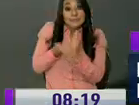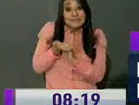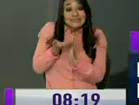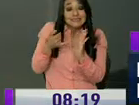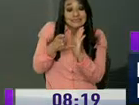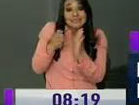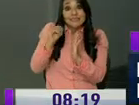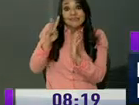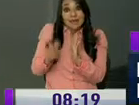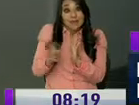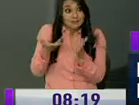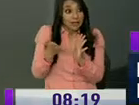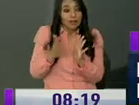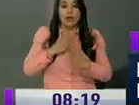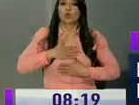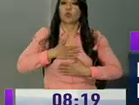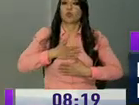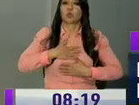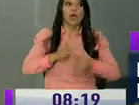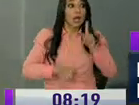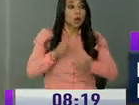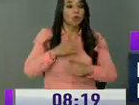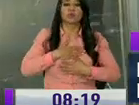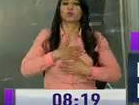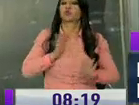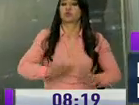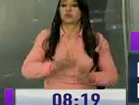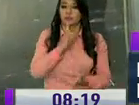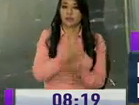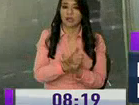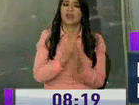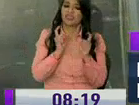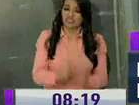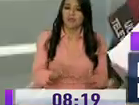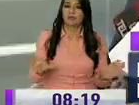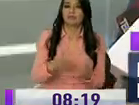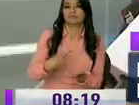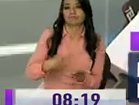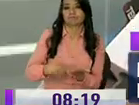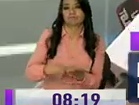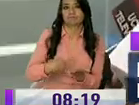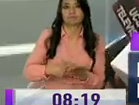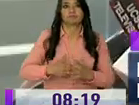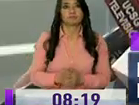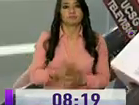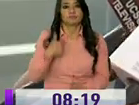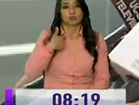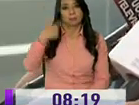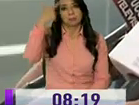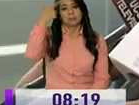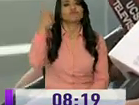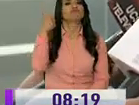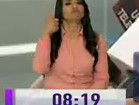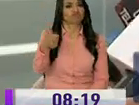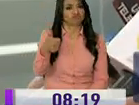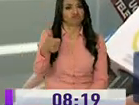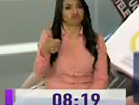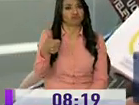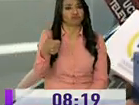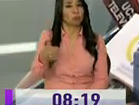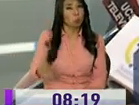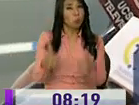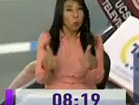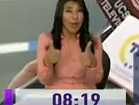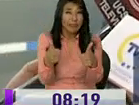IVA. Calmaron los ánimos y muchos ahora enfatizan en que hay que analizar. Me parece un proyecto muy